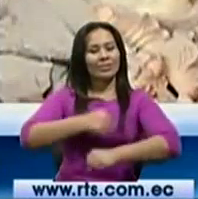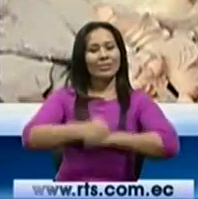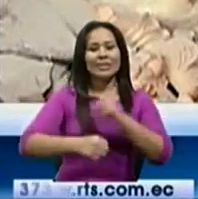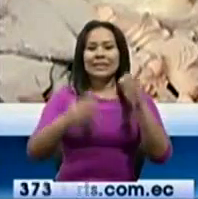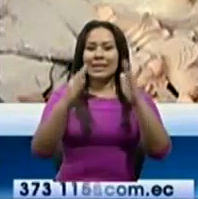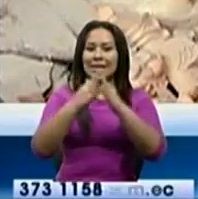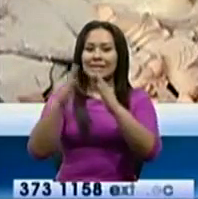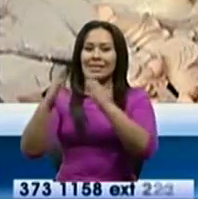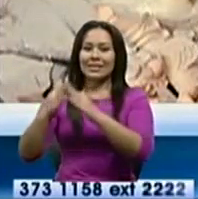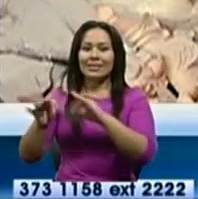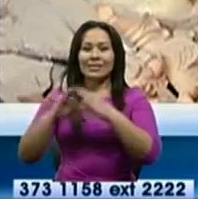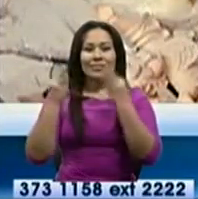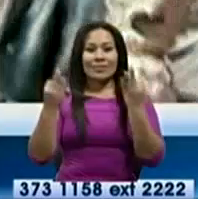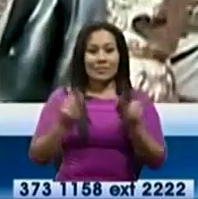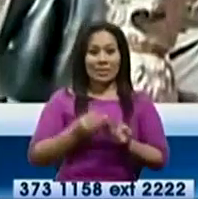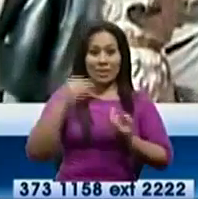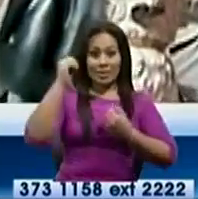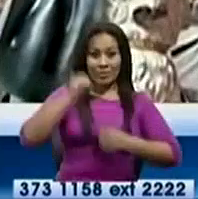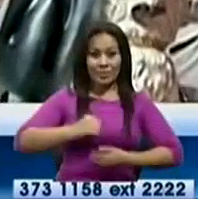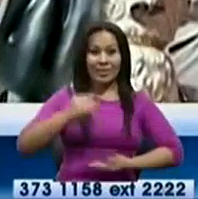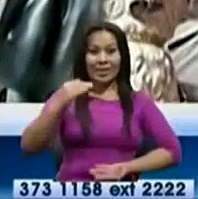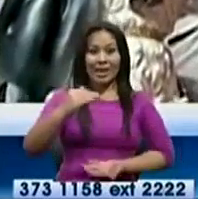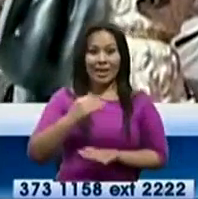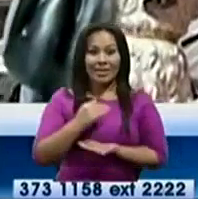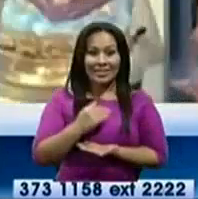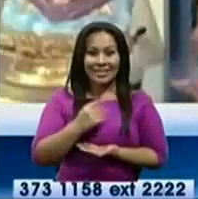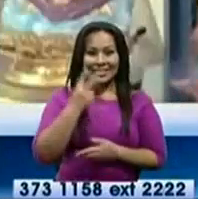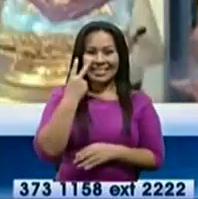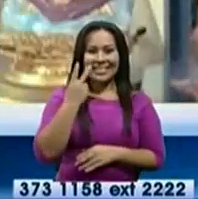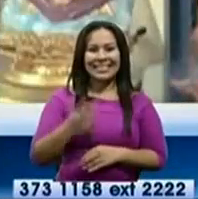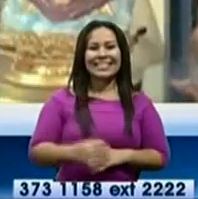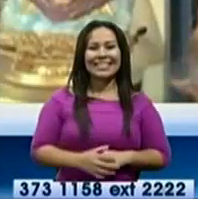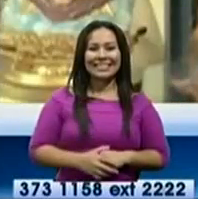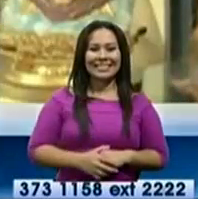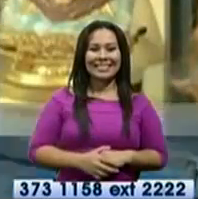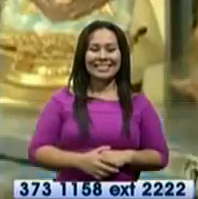hogares de las personas que los acogen, informó Patricia Aldaz.